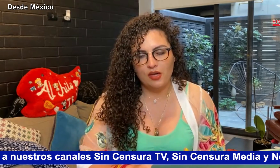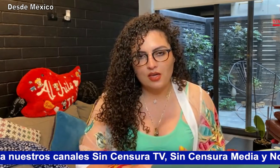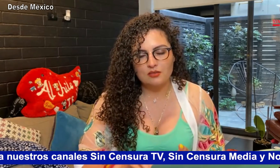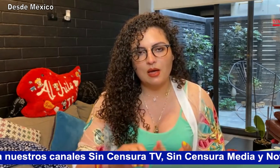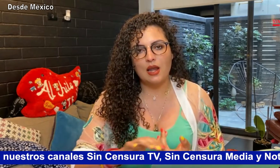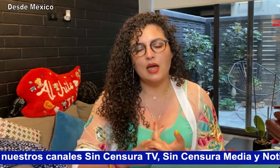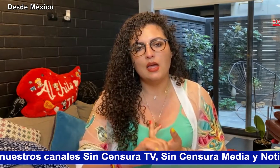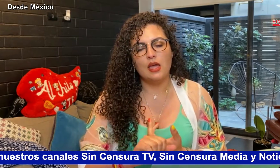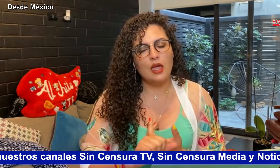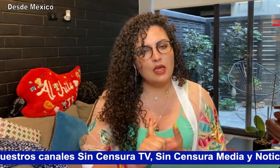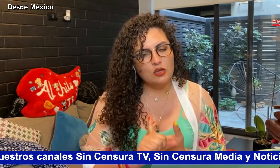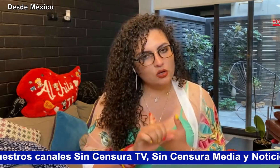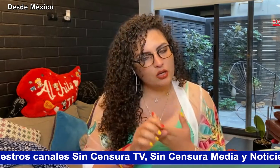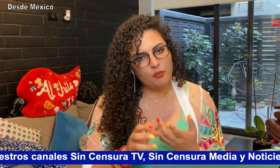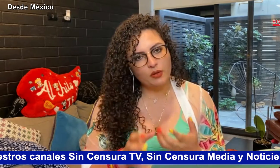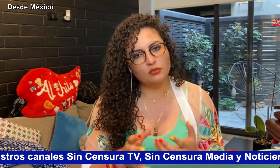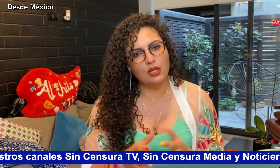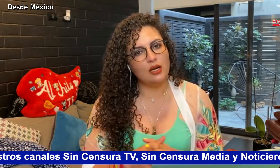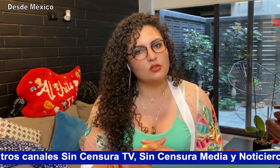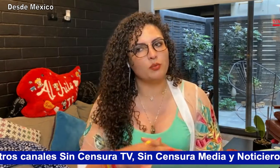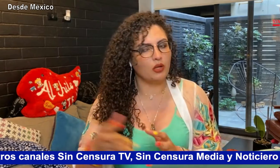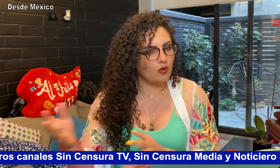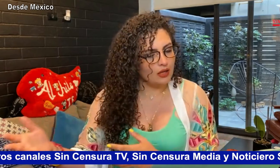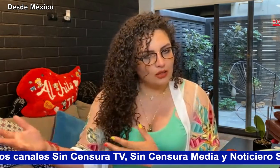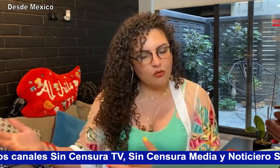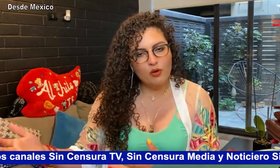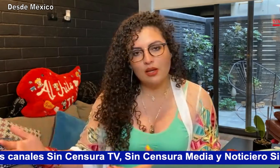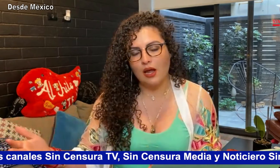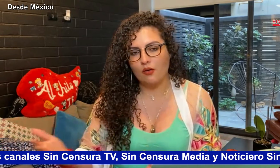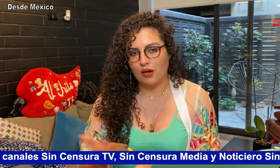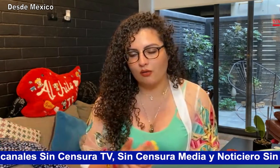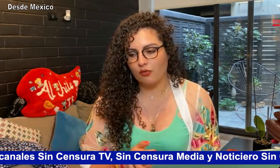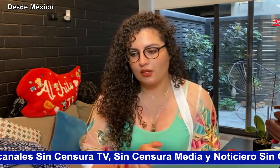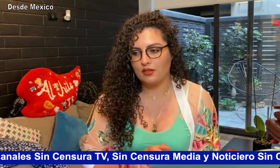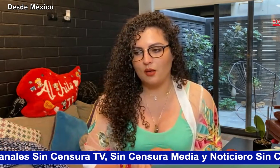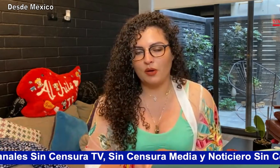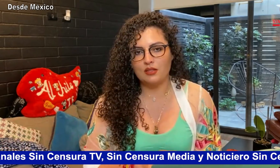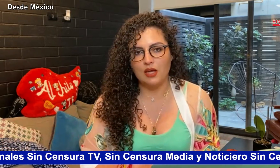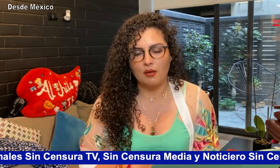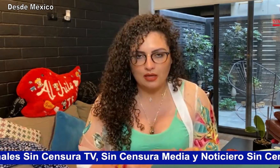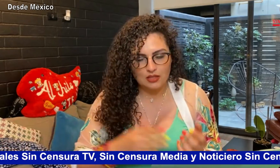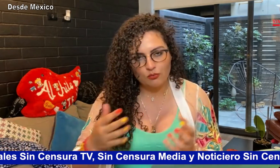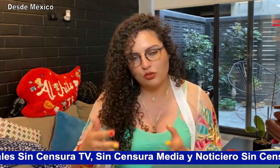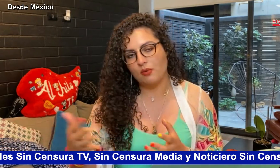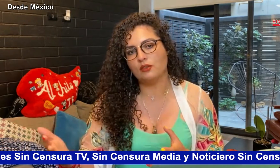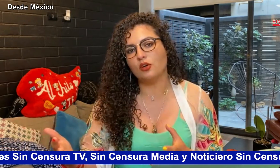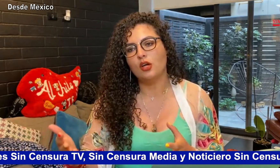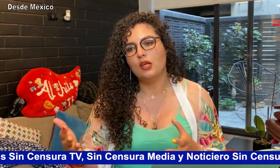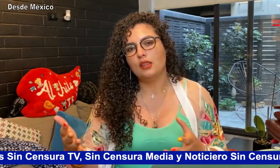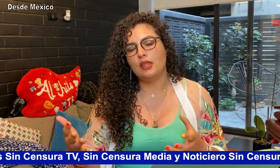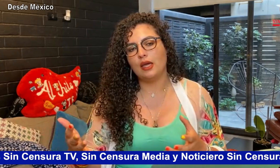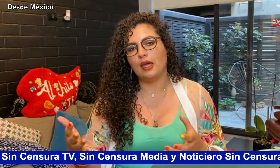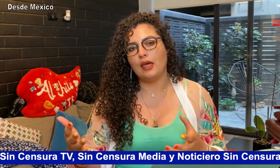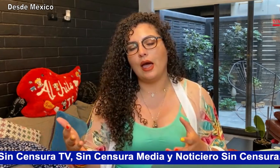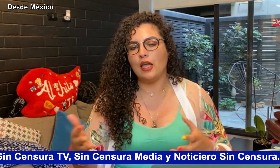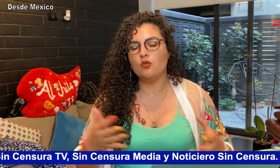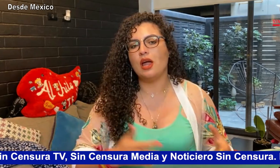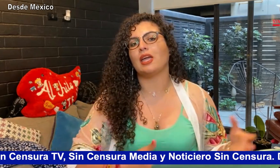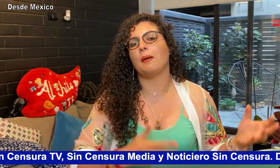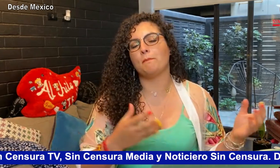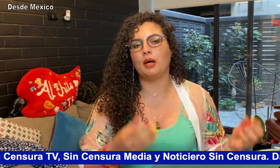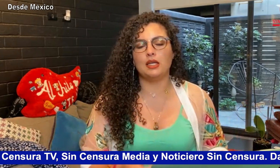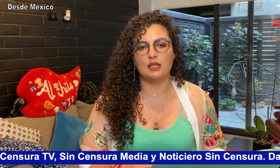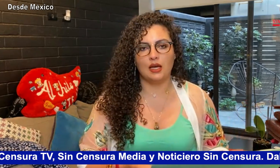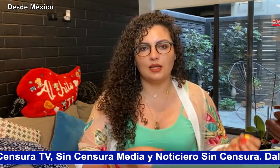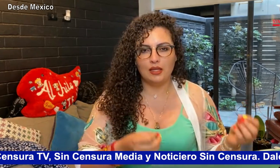la CFE es mala. Y yo quiero preguntarle eso, porque aunque quedó muy claro en la conferencia de prensa, estamos hablando de que hay